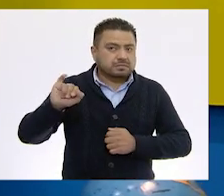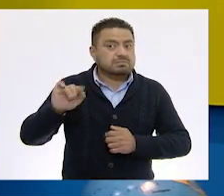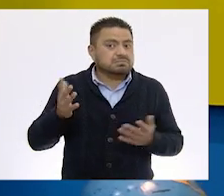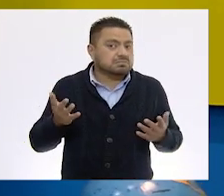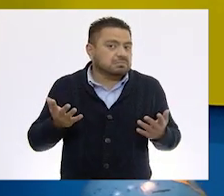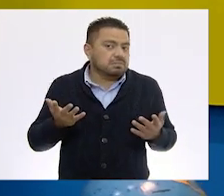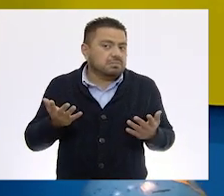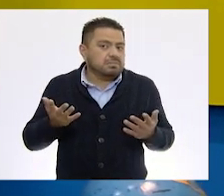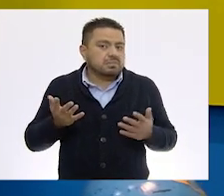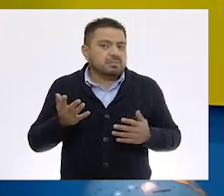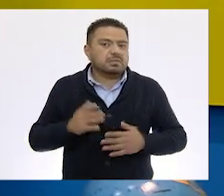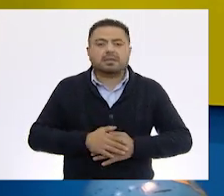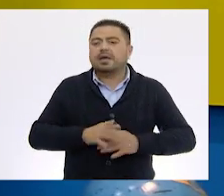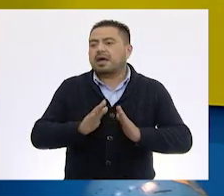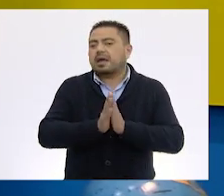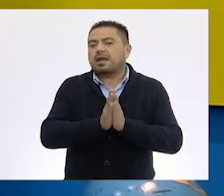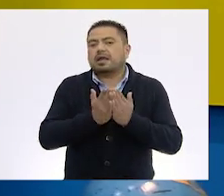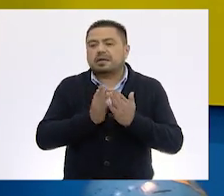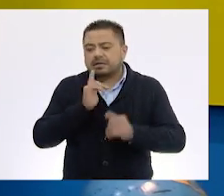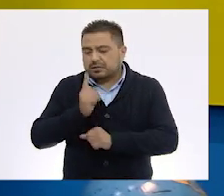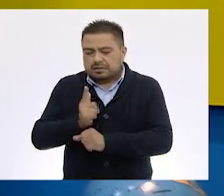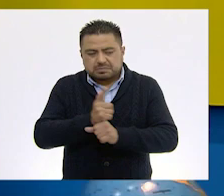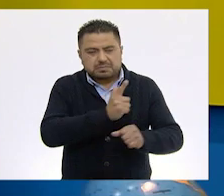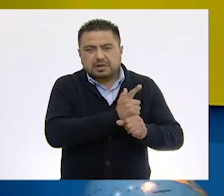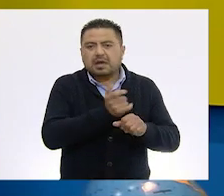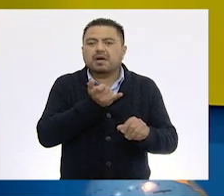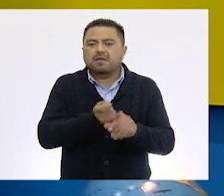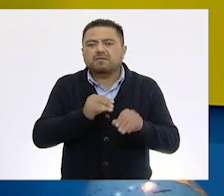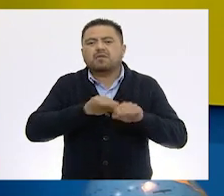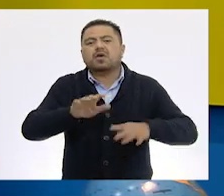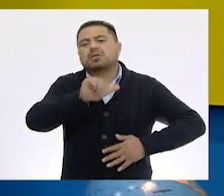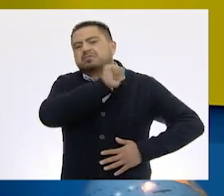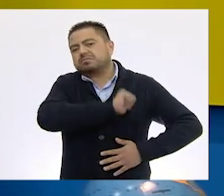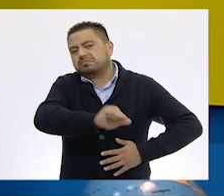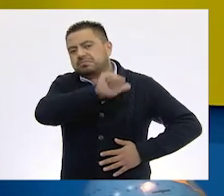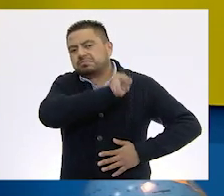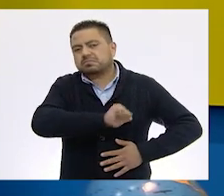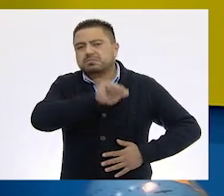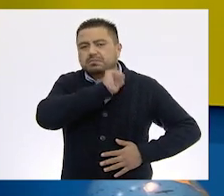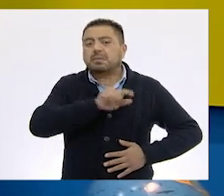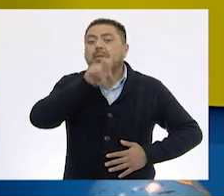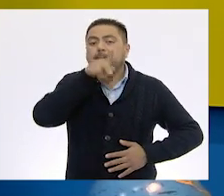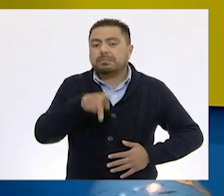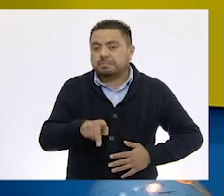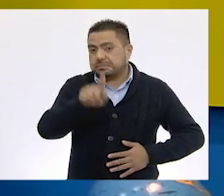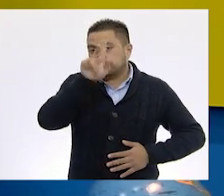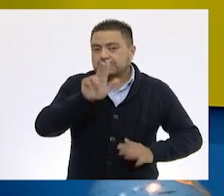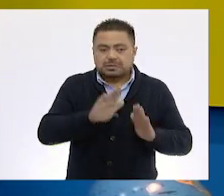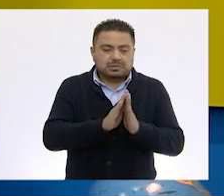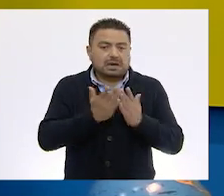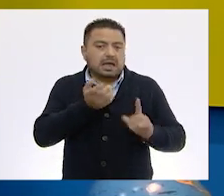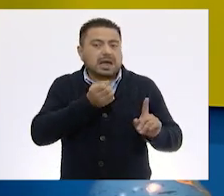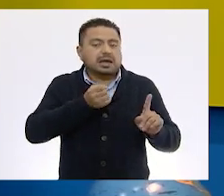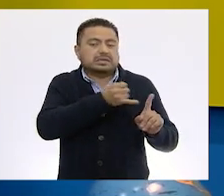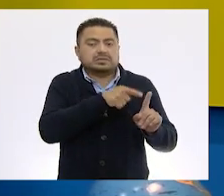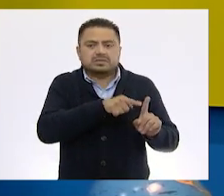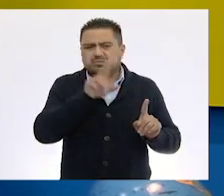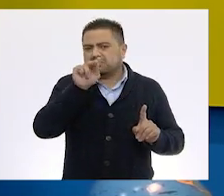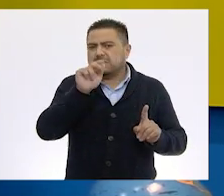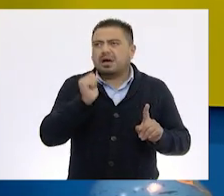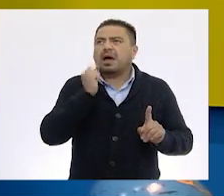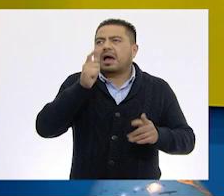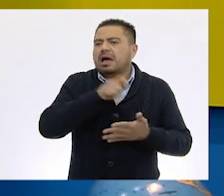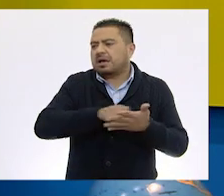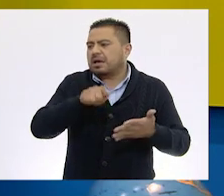¿no? Pues en el libro encontramos información sobre el pasado, pero el libro en sí no es algo que se